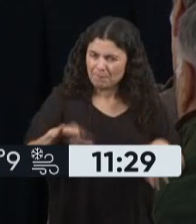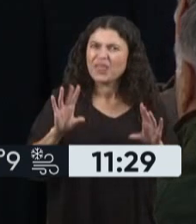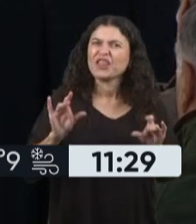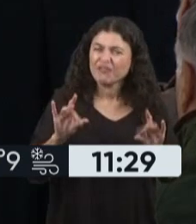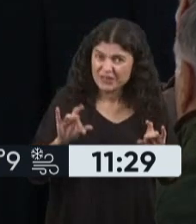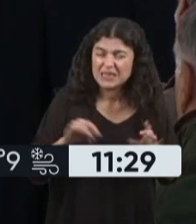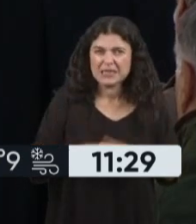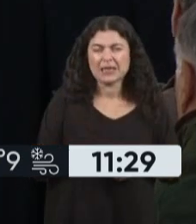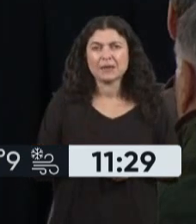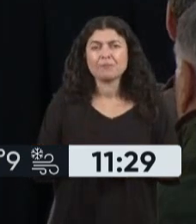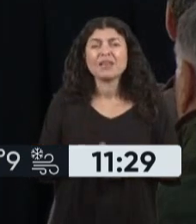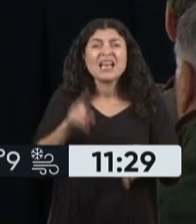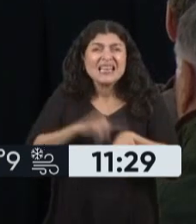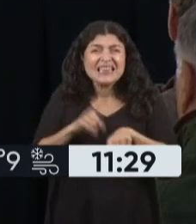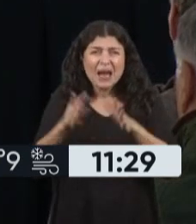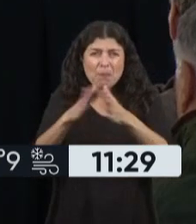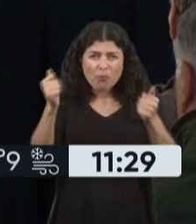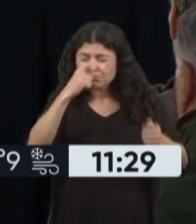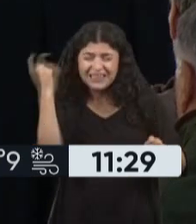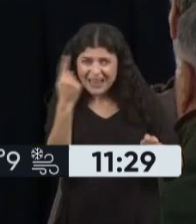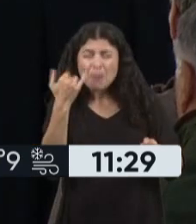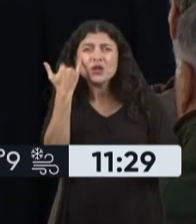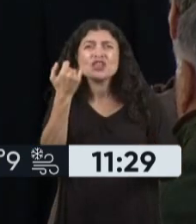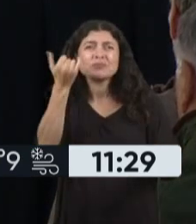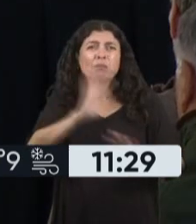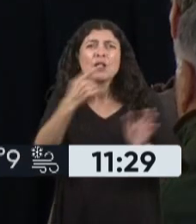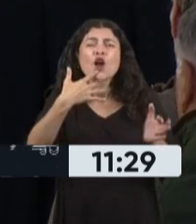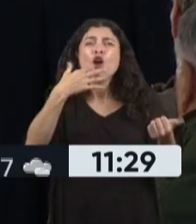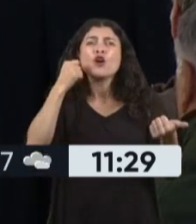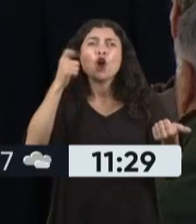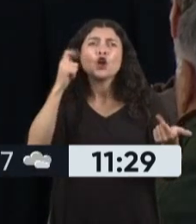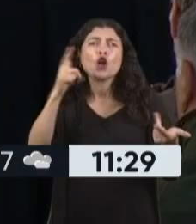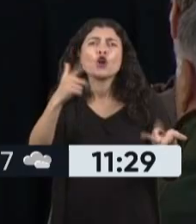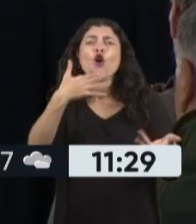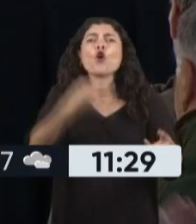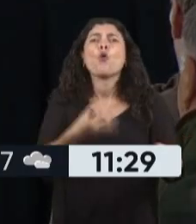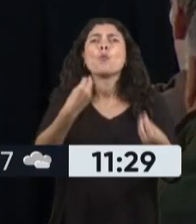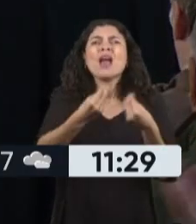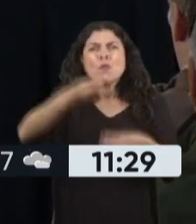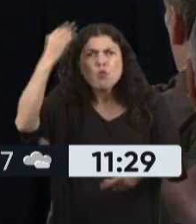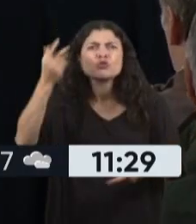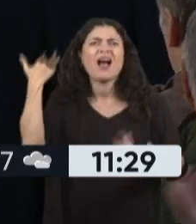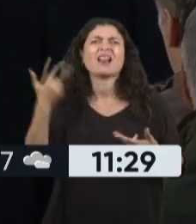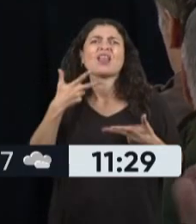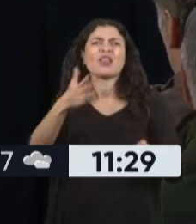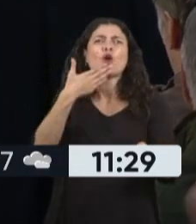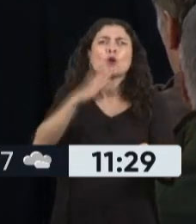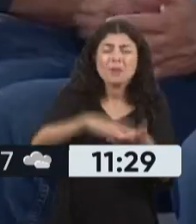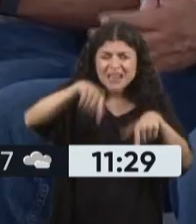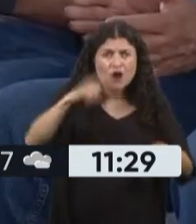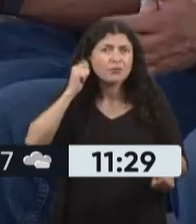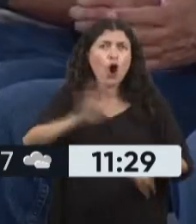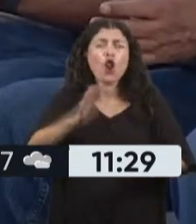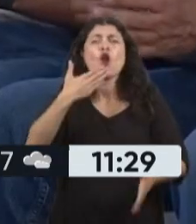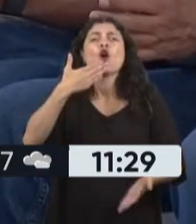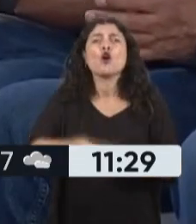un cuarto del periodo cumplimos el 97% de las promesas. Vaya que eso sí es trabajar.